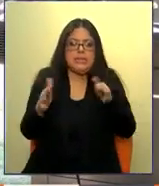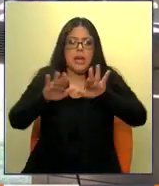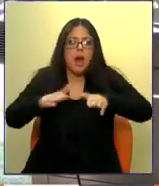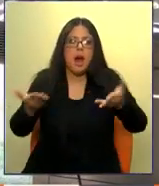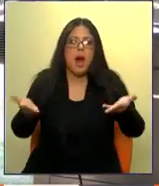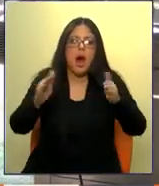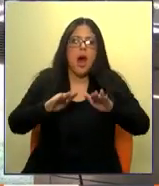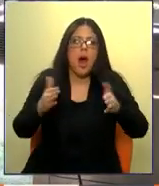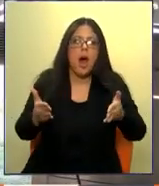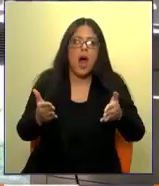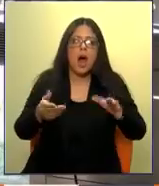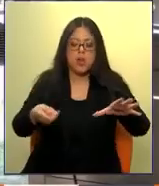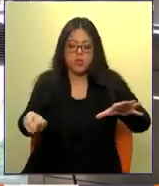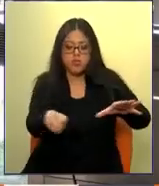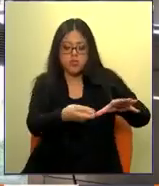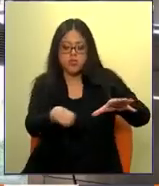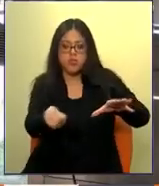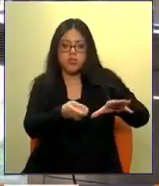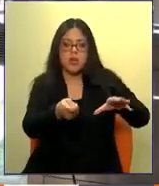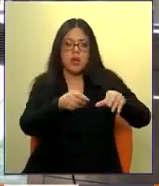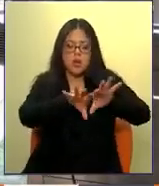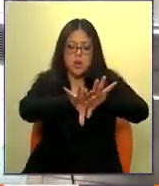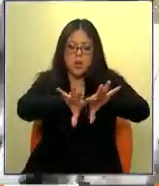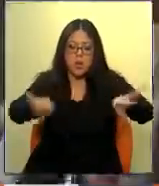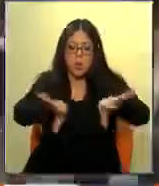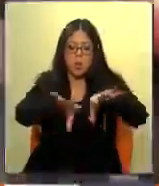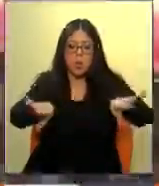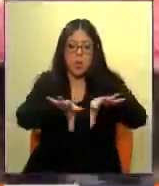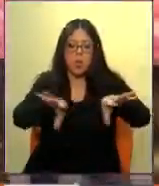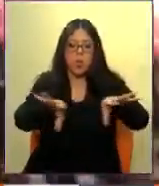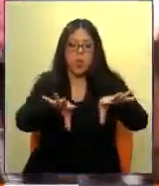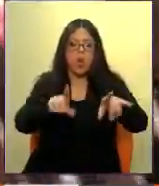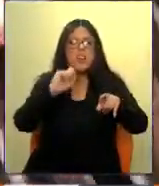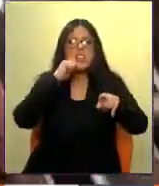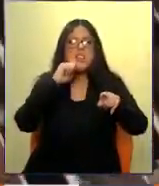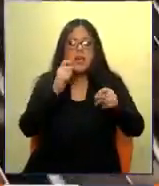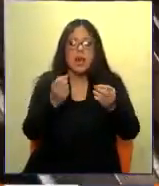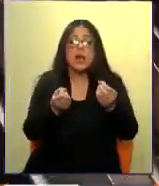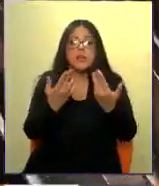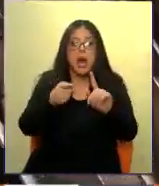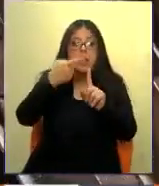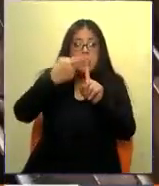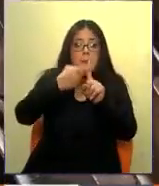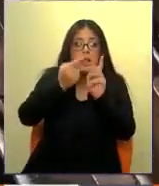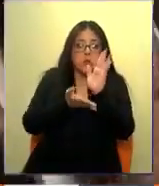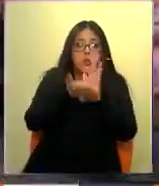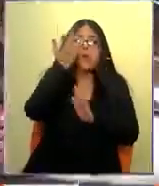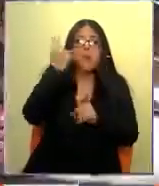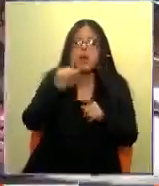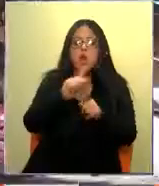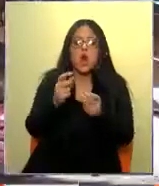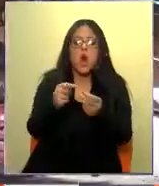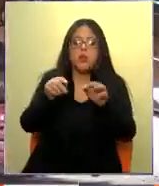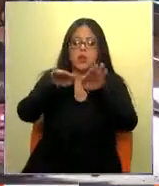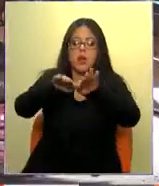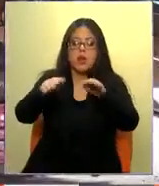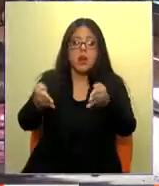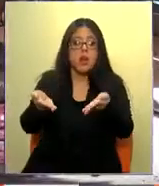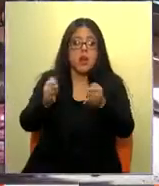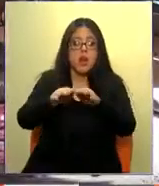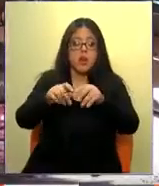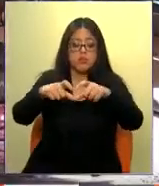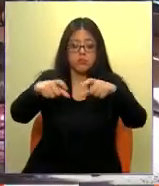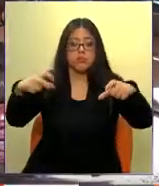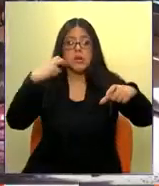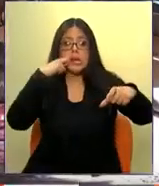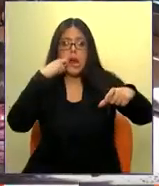de manera indirecta al corte de carne, con eso nos aseguramos que aumente la temperatura, pero no se nos queme. Mira, vamos a la segunda receta que